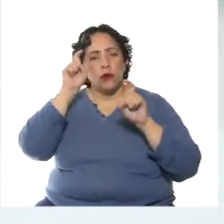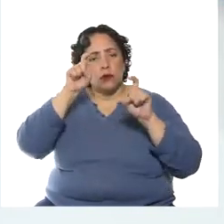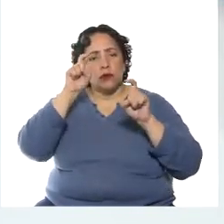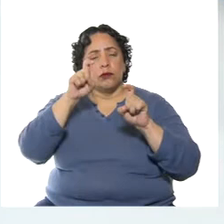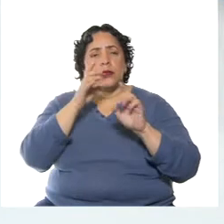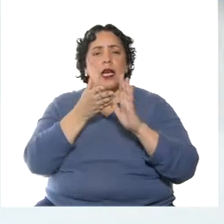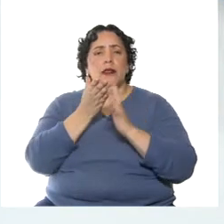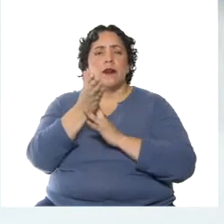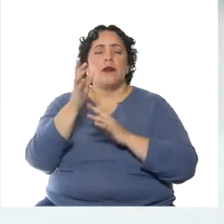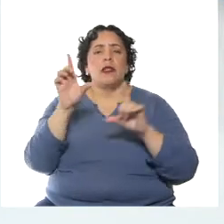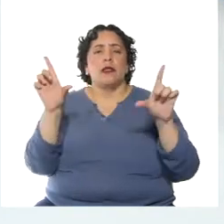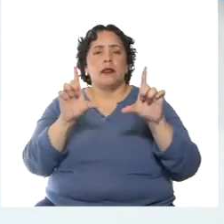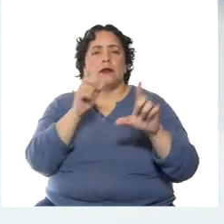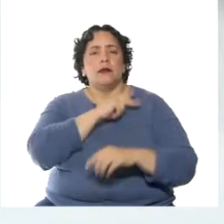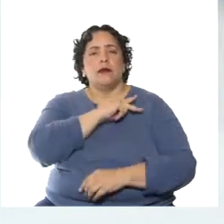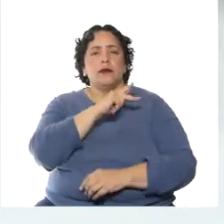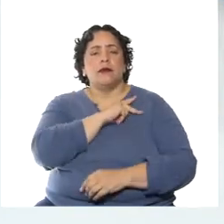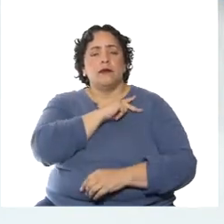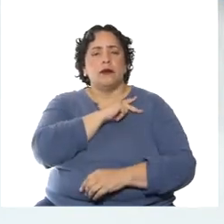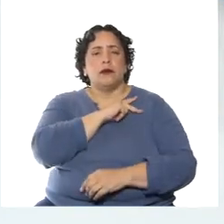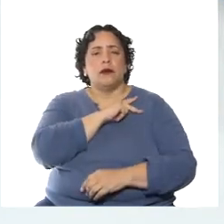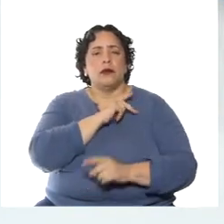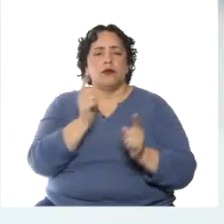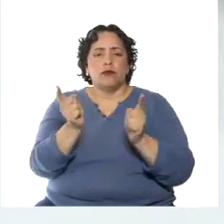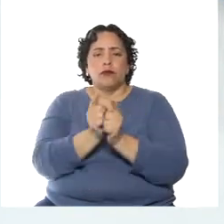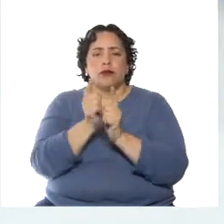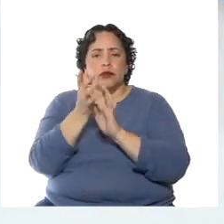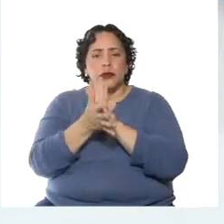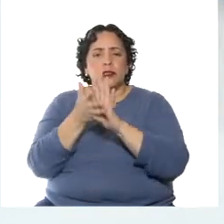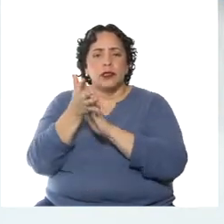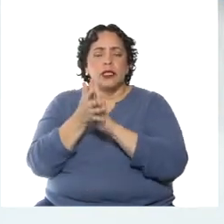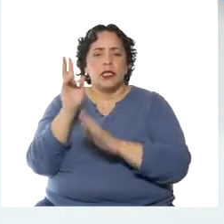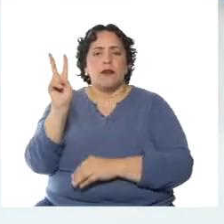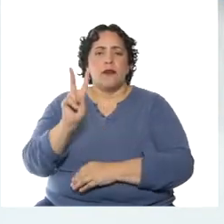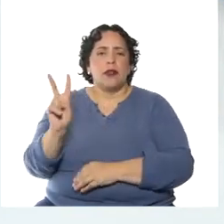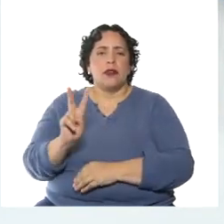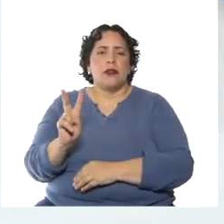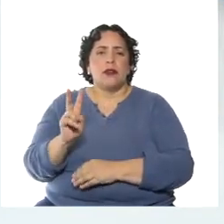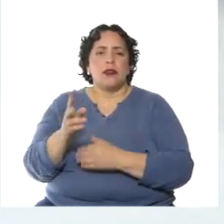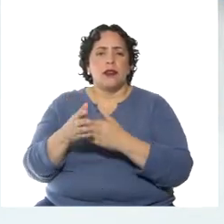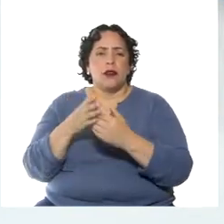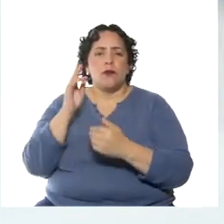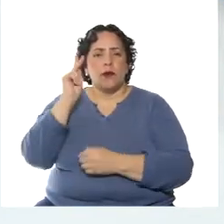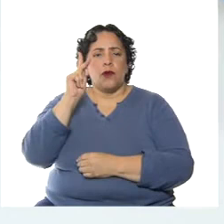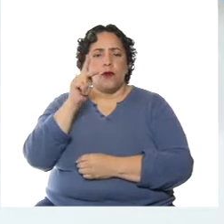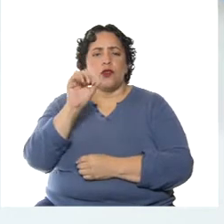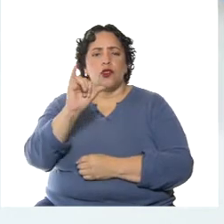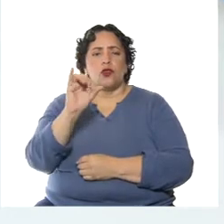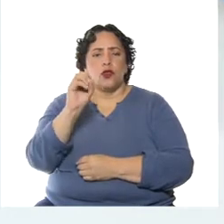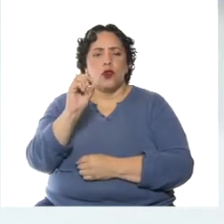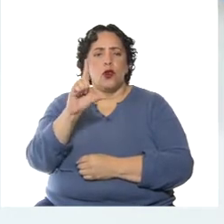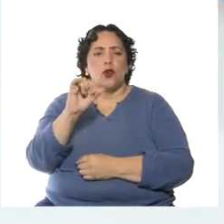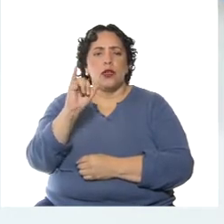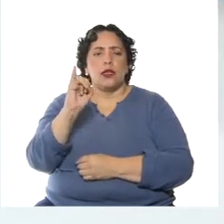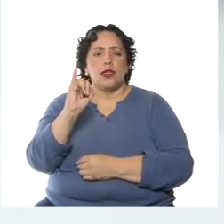de esta señal de Vive TV, a través de este corto video de lengua de seña venezolana de la mano de la profesora Yolibela Ponte. A nuestra